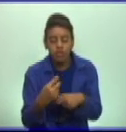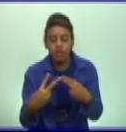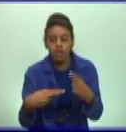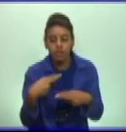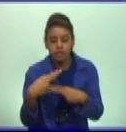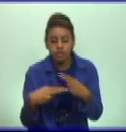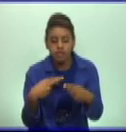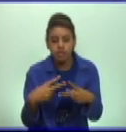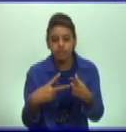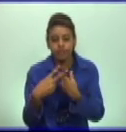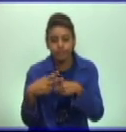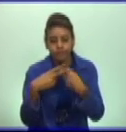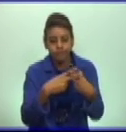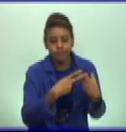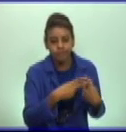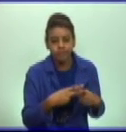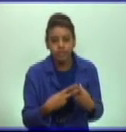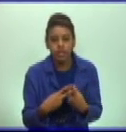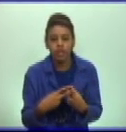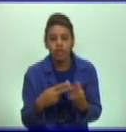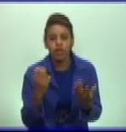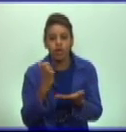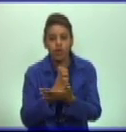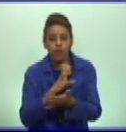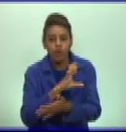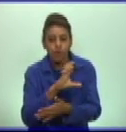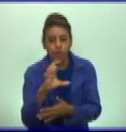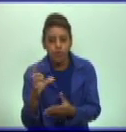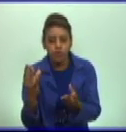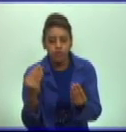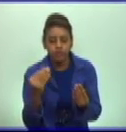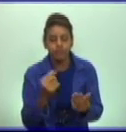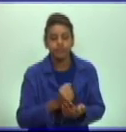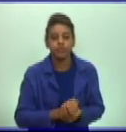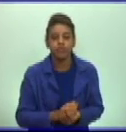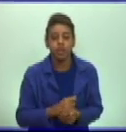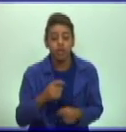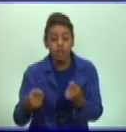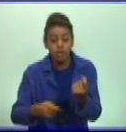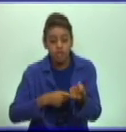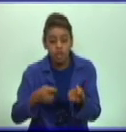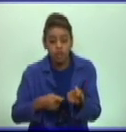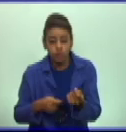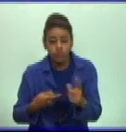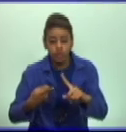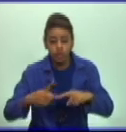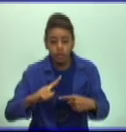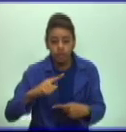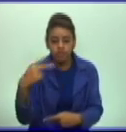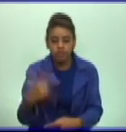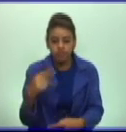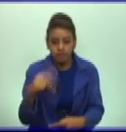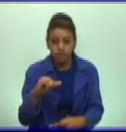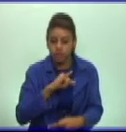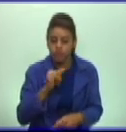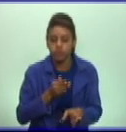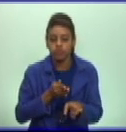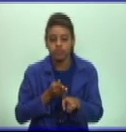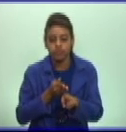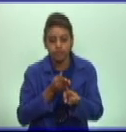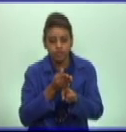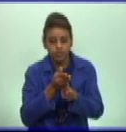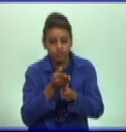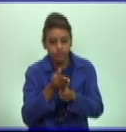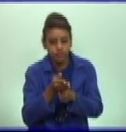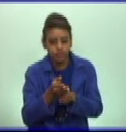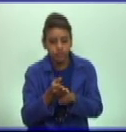un número significativo de instituciones educacionales. La lucha contra las injusticias también continúa por